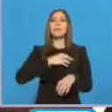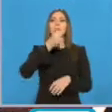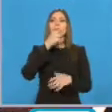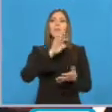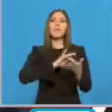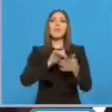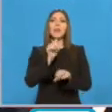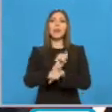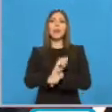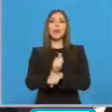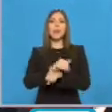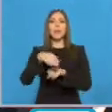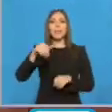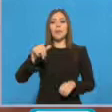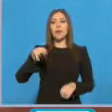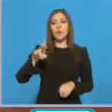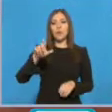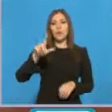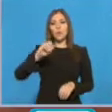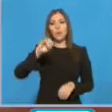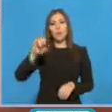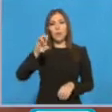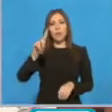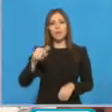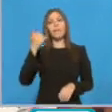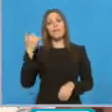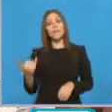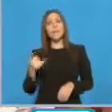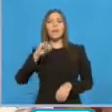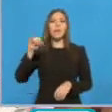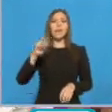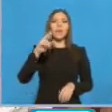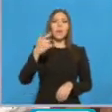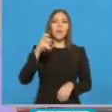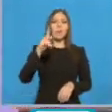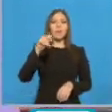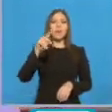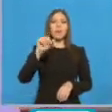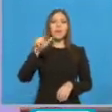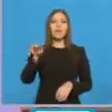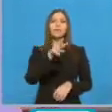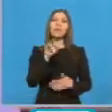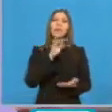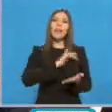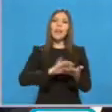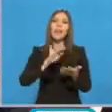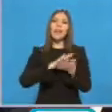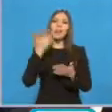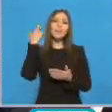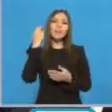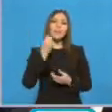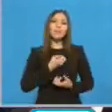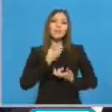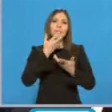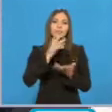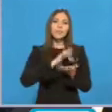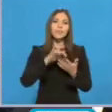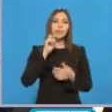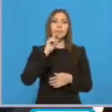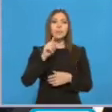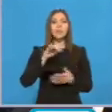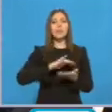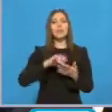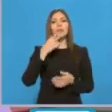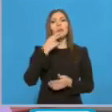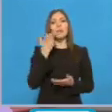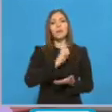con los actores Manuel Ojeda y Jorge Pondal, que van a leer en voz alta un texto del maestro Daniel Leiva, que se